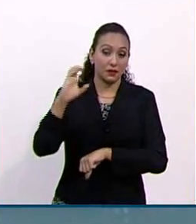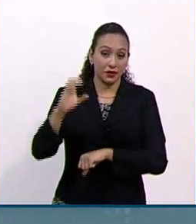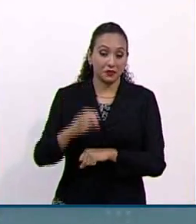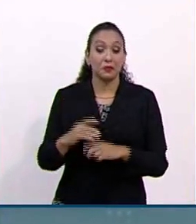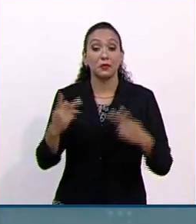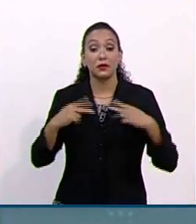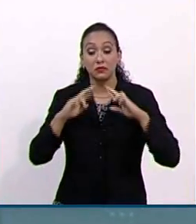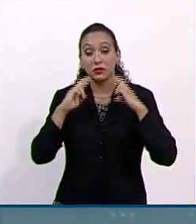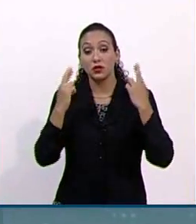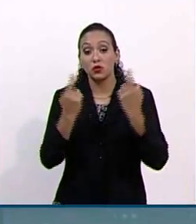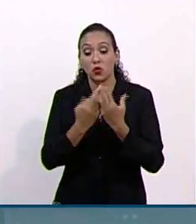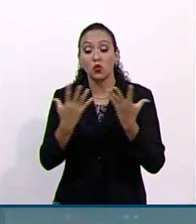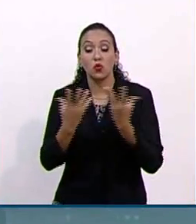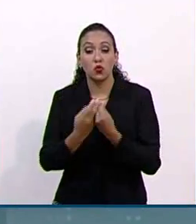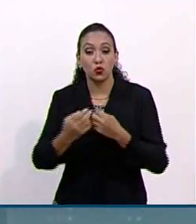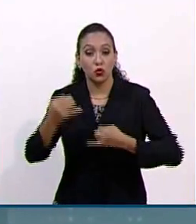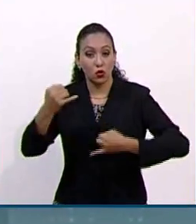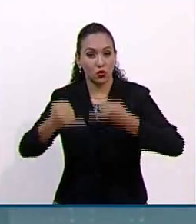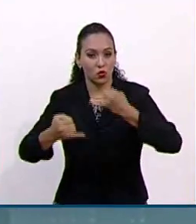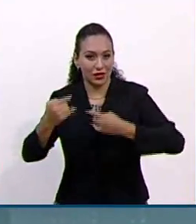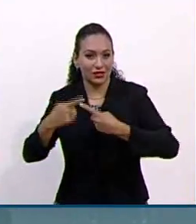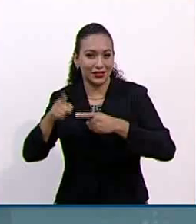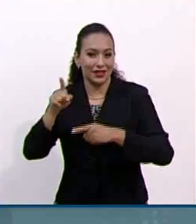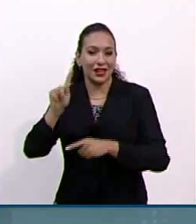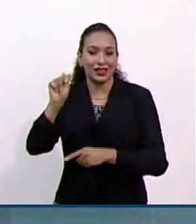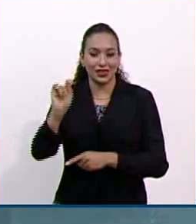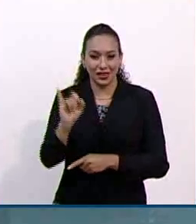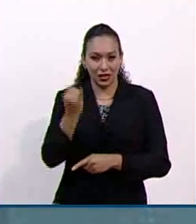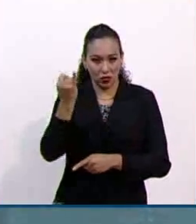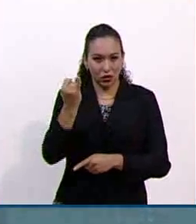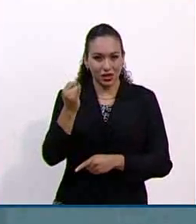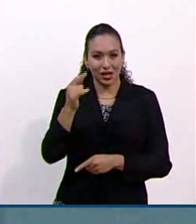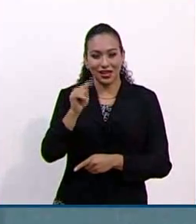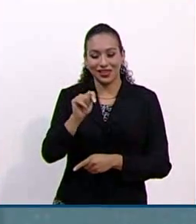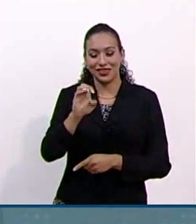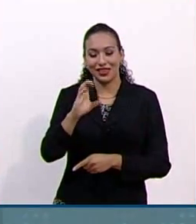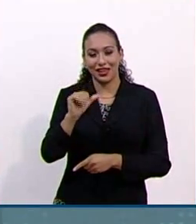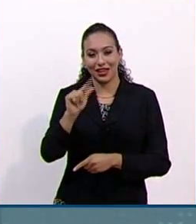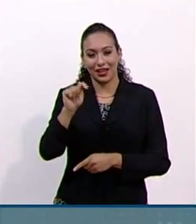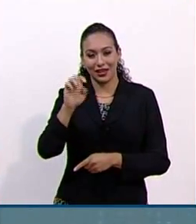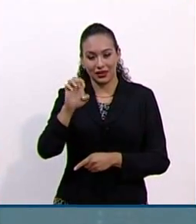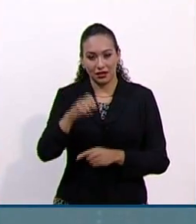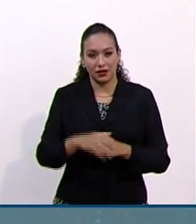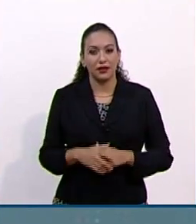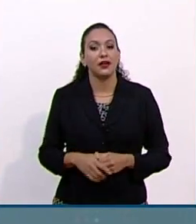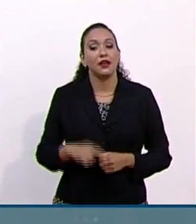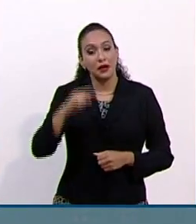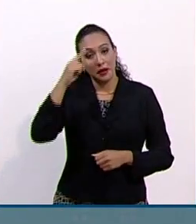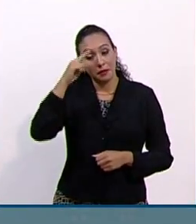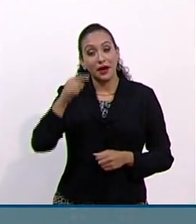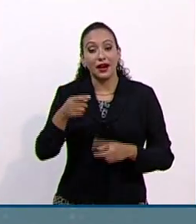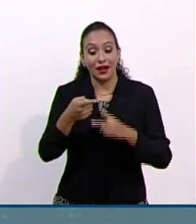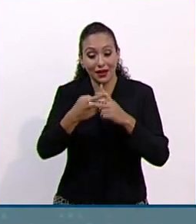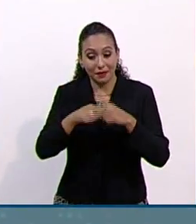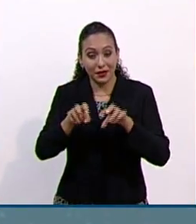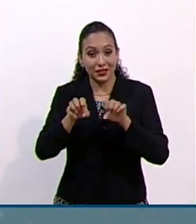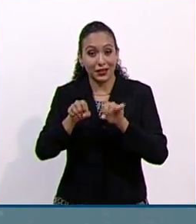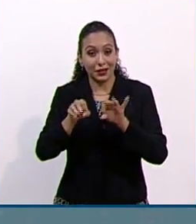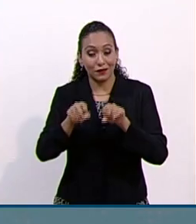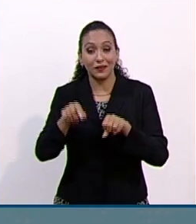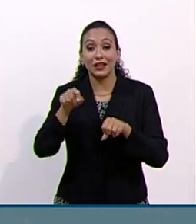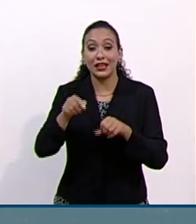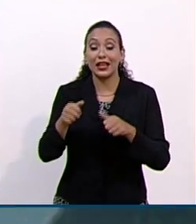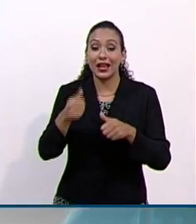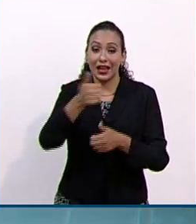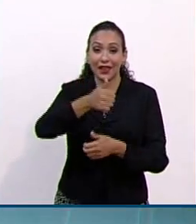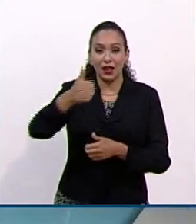reunieron con juezas y jueces familiares de Tijuana y Tecate para avanzar en la puesta en marcha de estos juzgados que serán de competencia